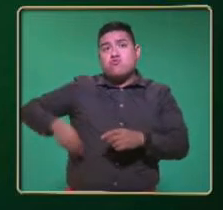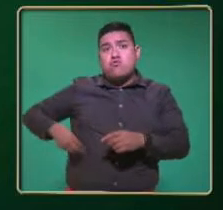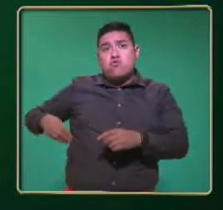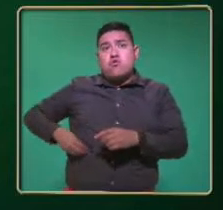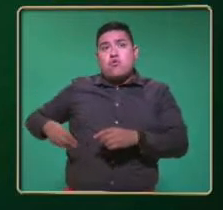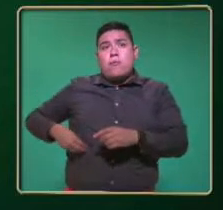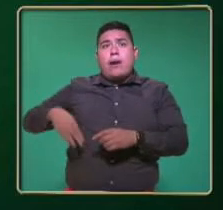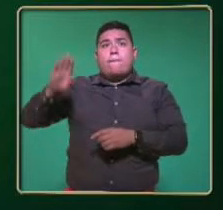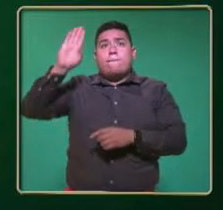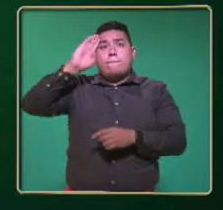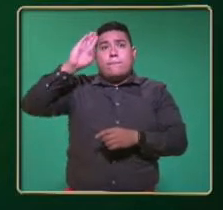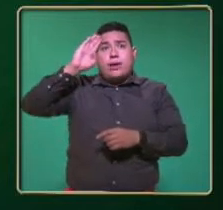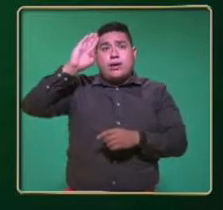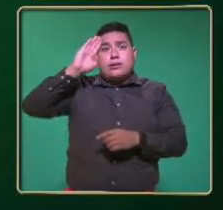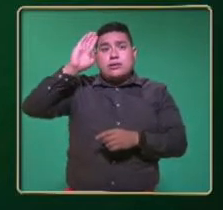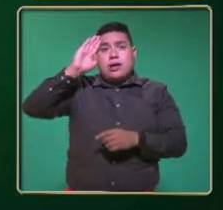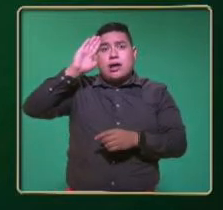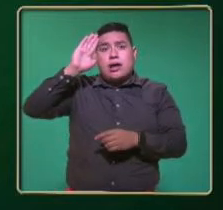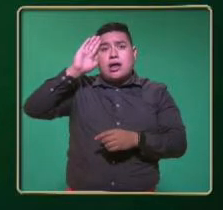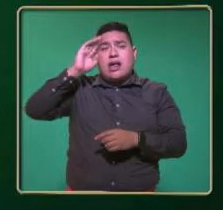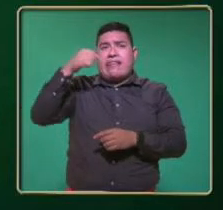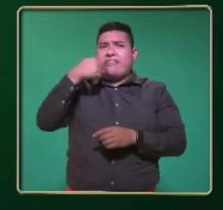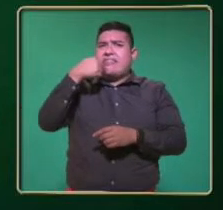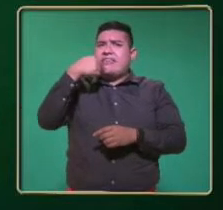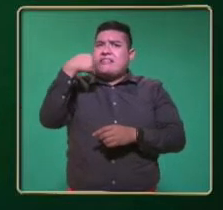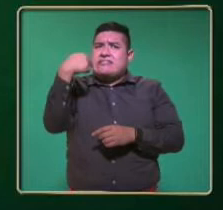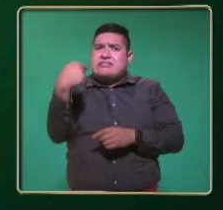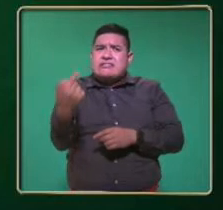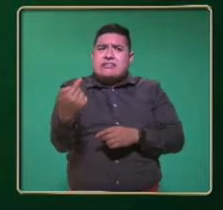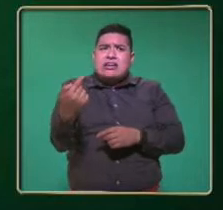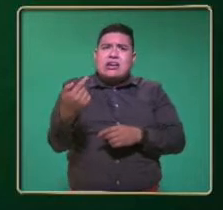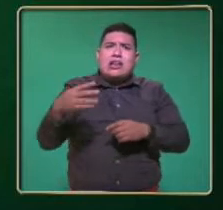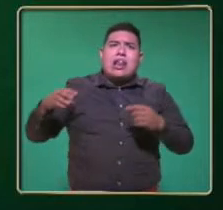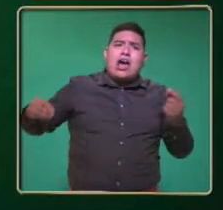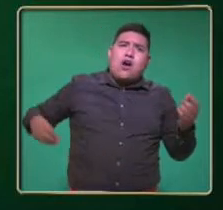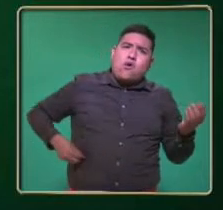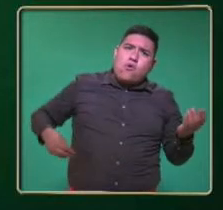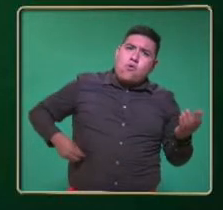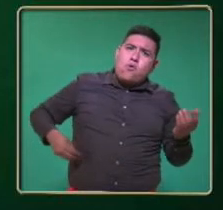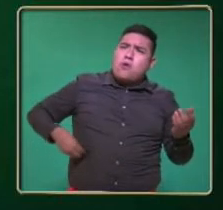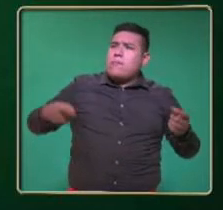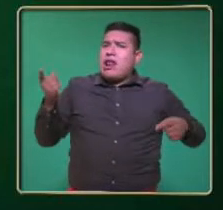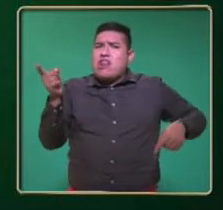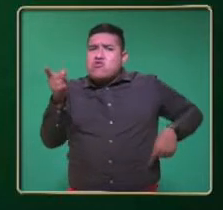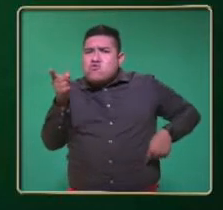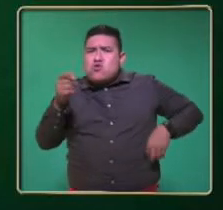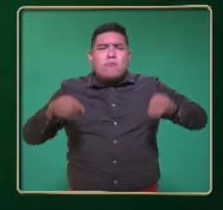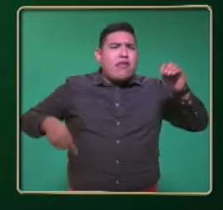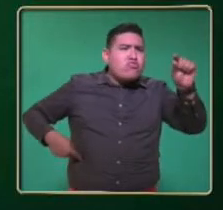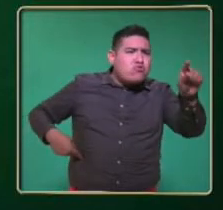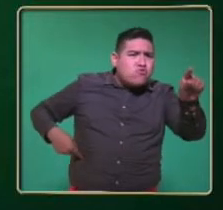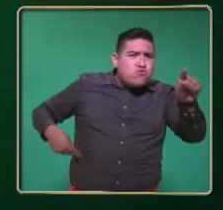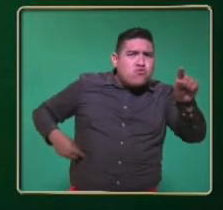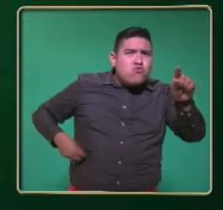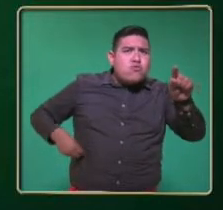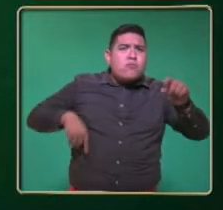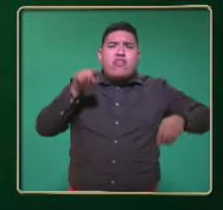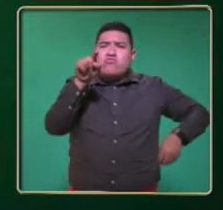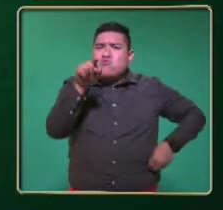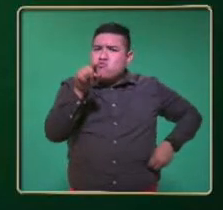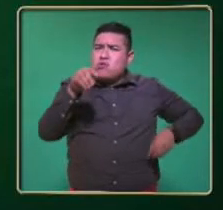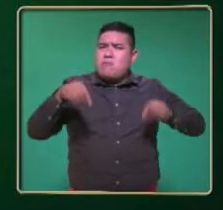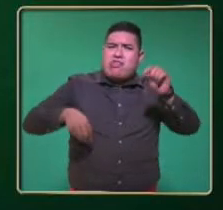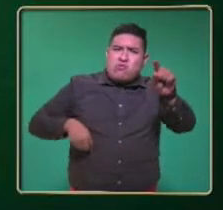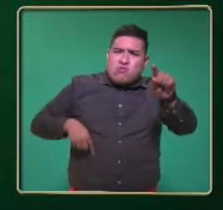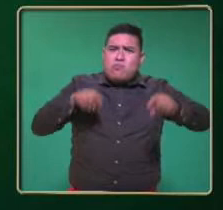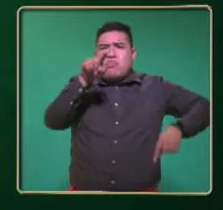Se pone a pensar y se pone a decir, pues, ¿de quién será la culpa? ¿Verdad? Entonces, aquí es